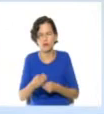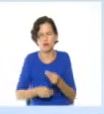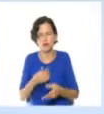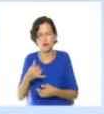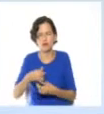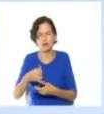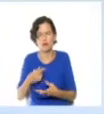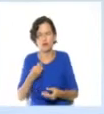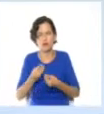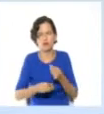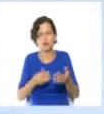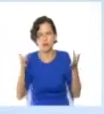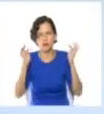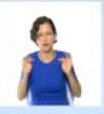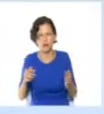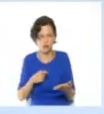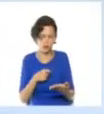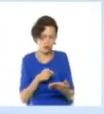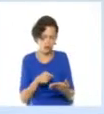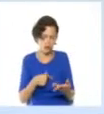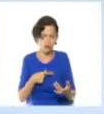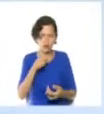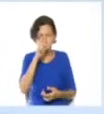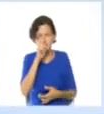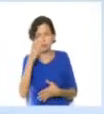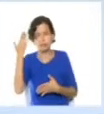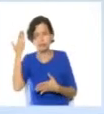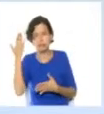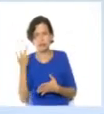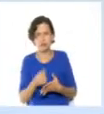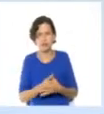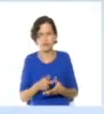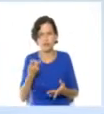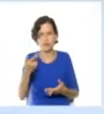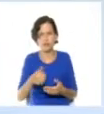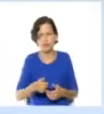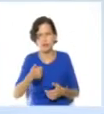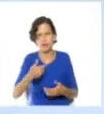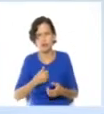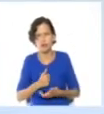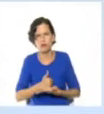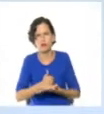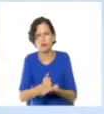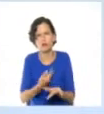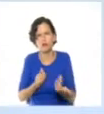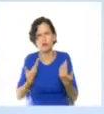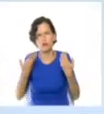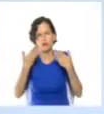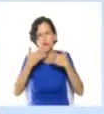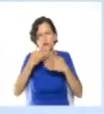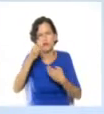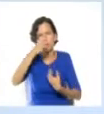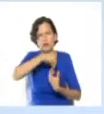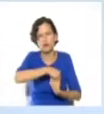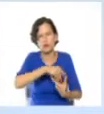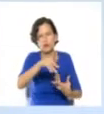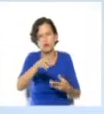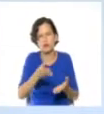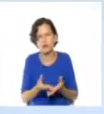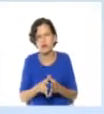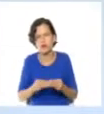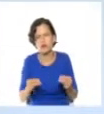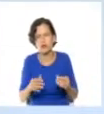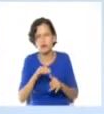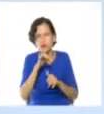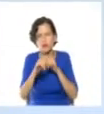este caso serán de forma manual, como se hacía hace mucho tiempo en nuestro país, y eso además nos servirá para poder introducirles a ellos en la información de